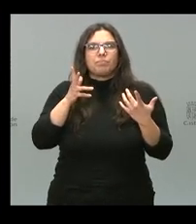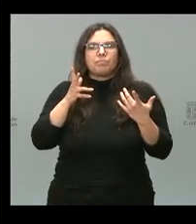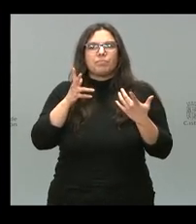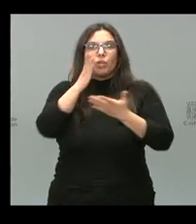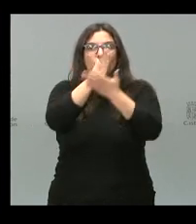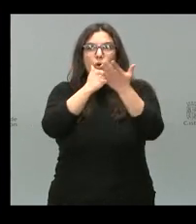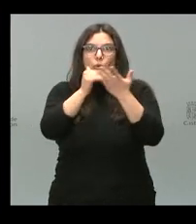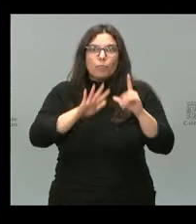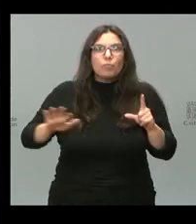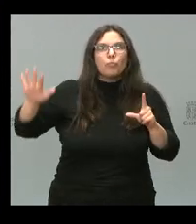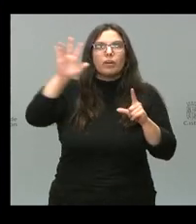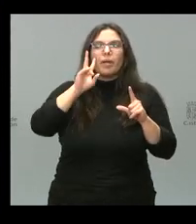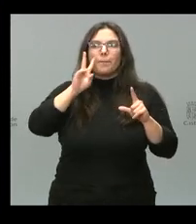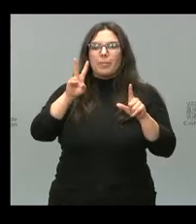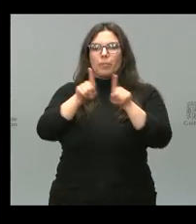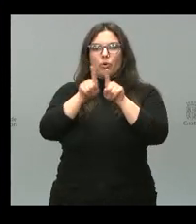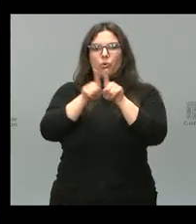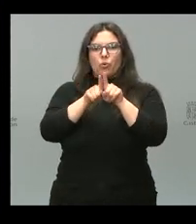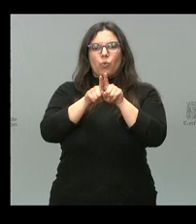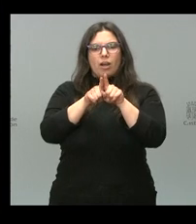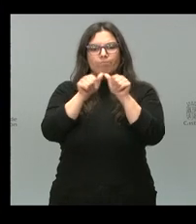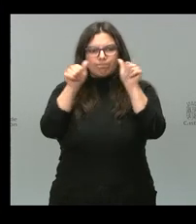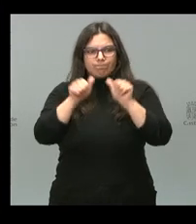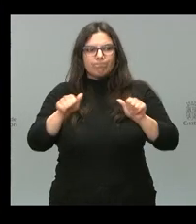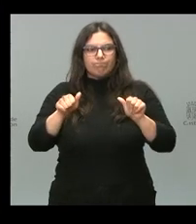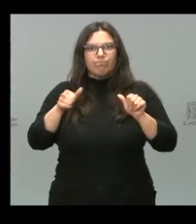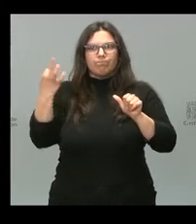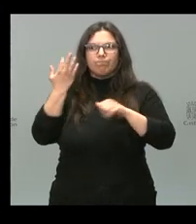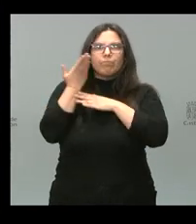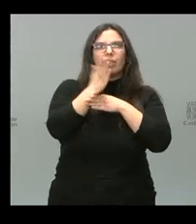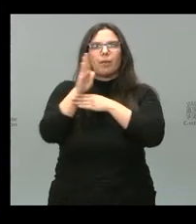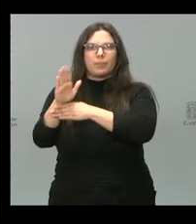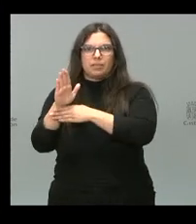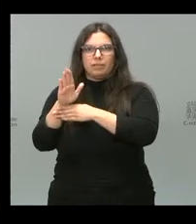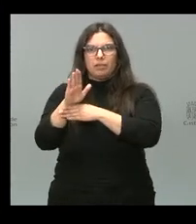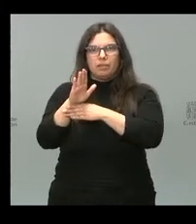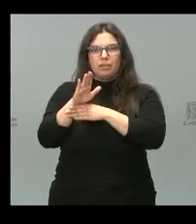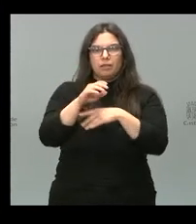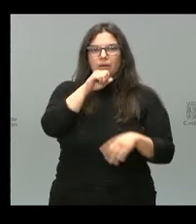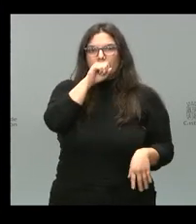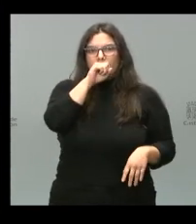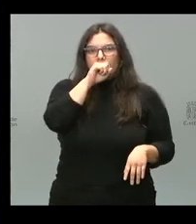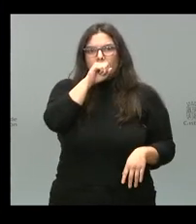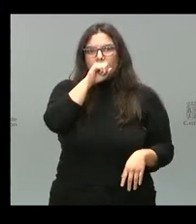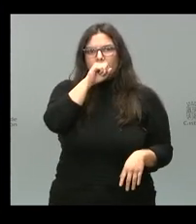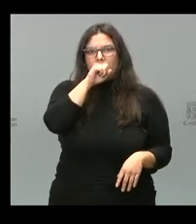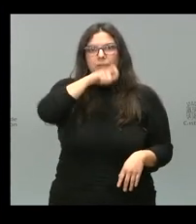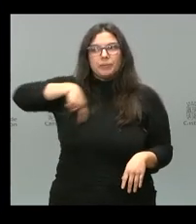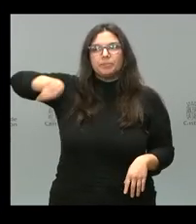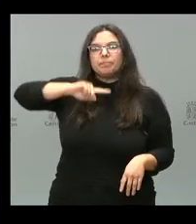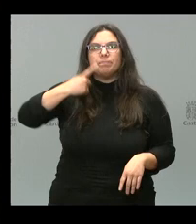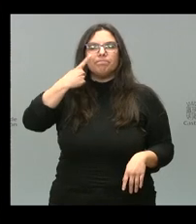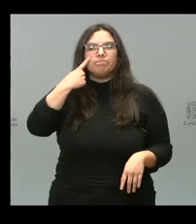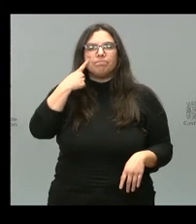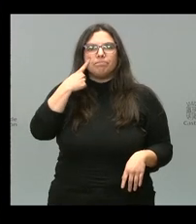de una manera pues en la que realmente y aquí están representados quien tienen esos ojos muy bien abiertos pues es el único